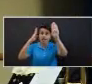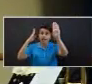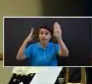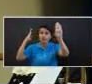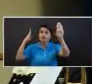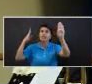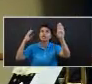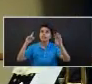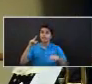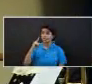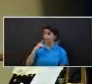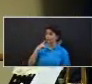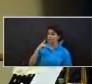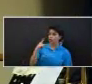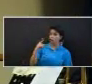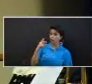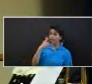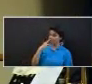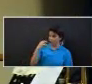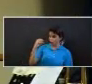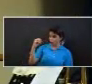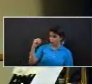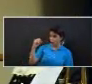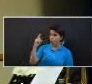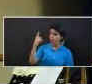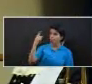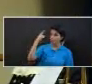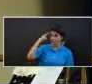Y él le dijo: hijo, un día